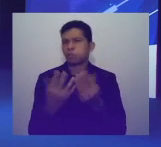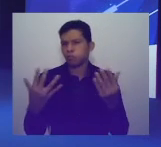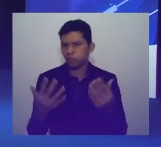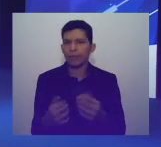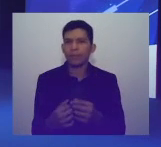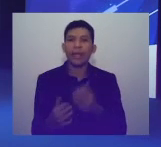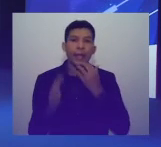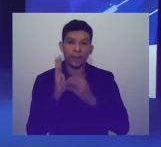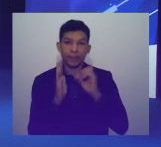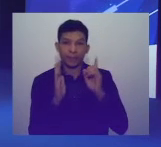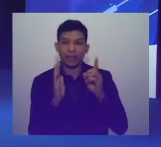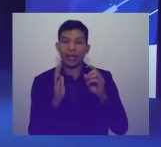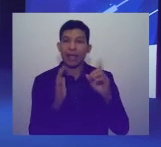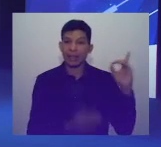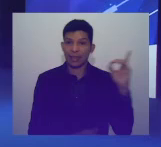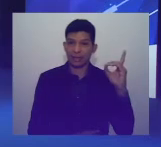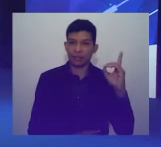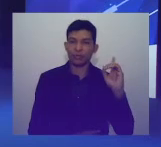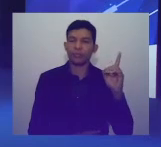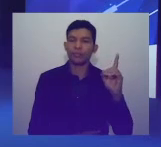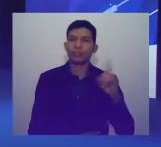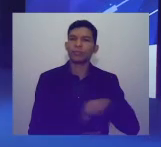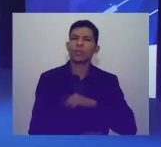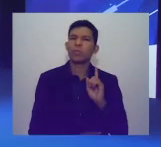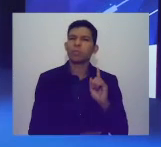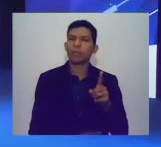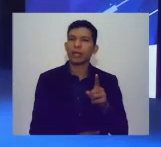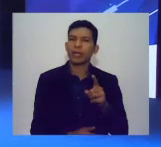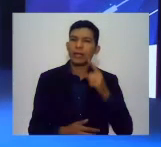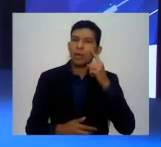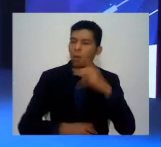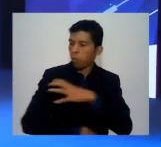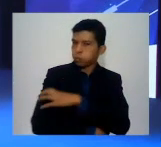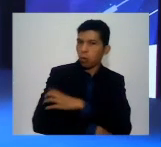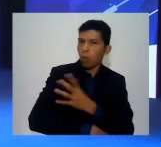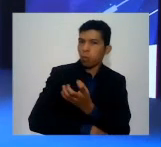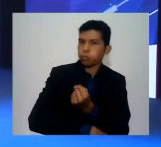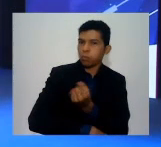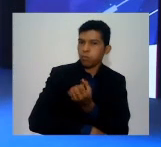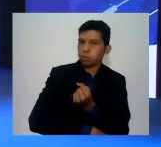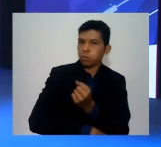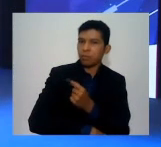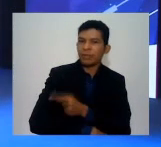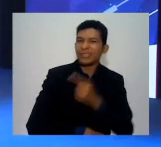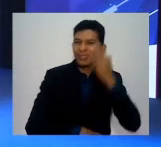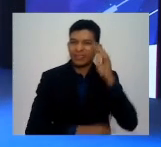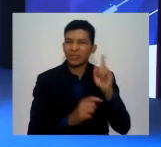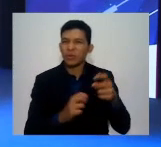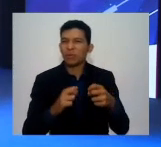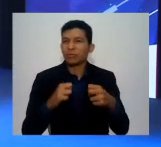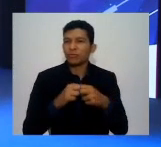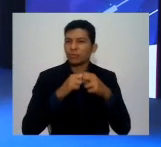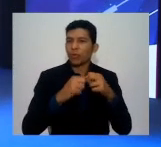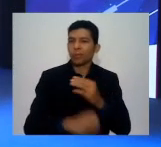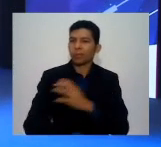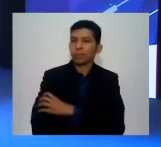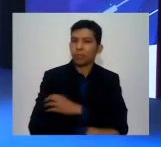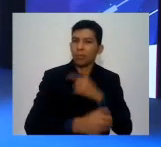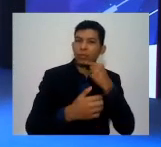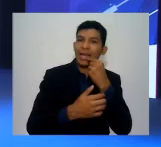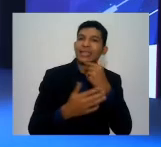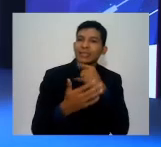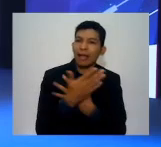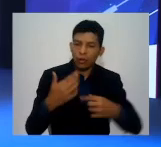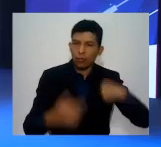cuidar y de alguna manera mantener mejor ese cuerpo humano tan bacano que tenemos, ¿listo? Entonces, vamos a iniciar por